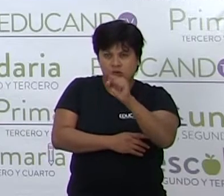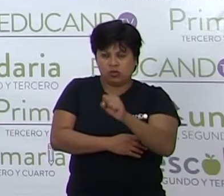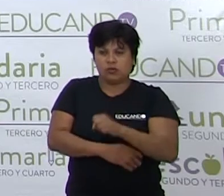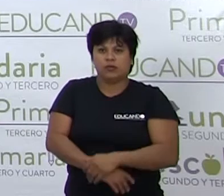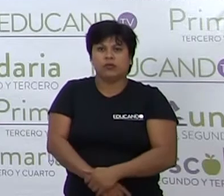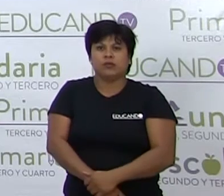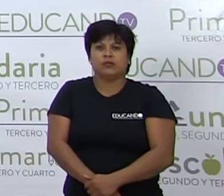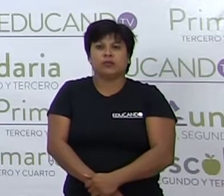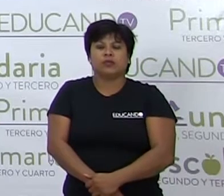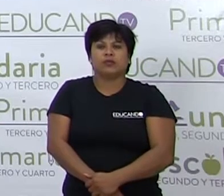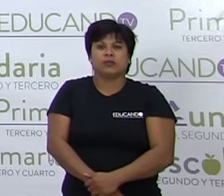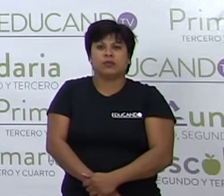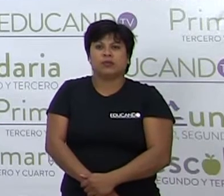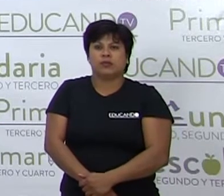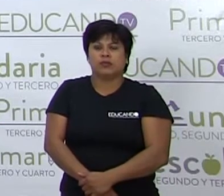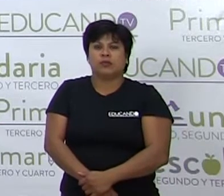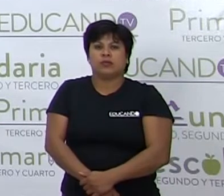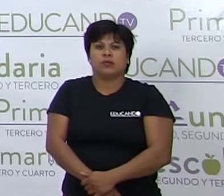trapecios